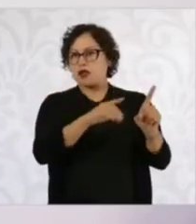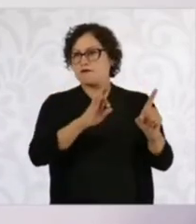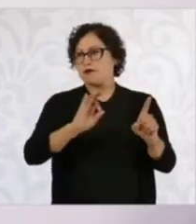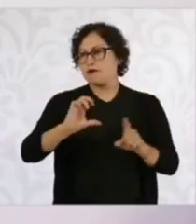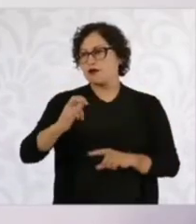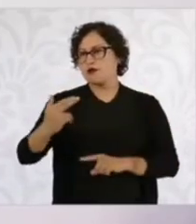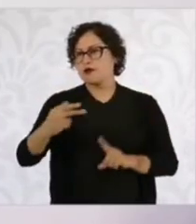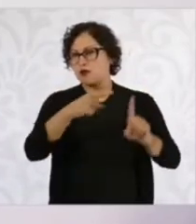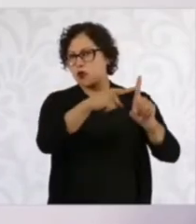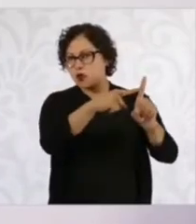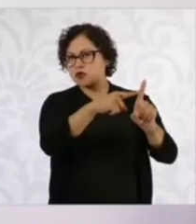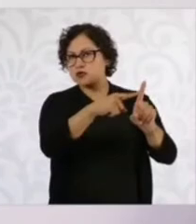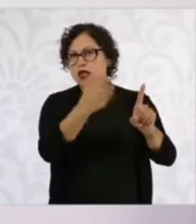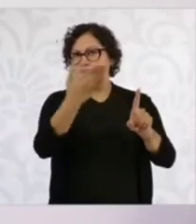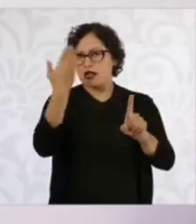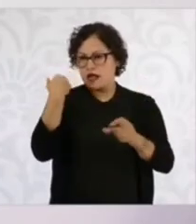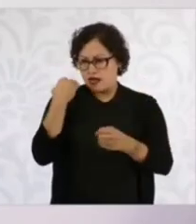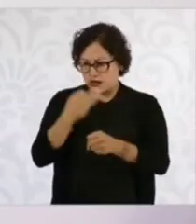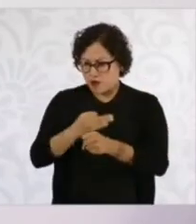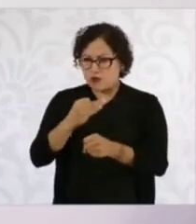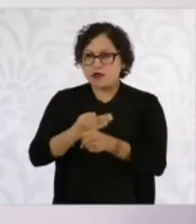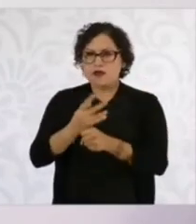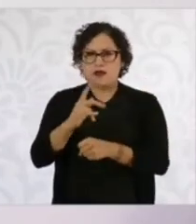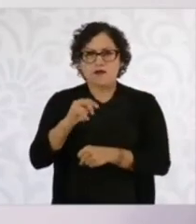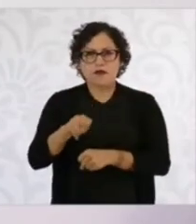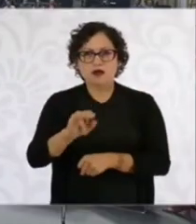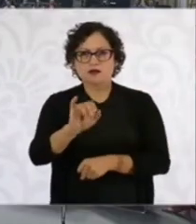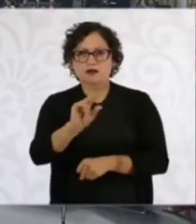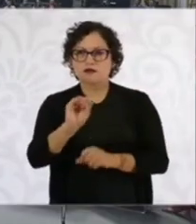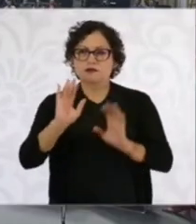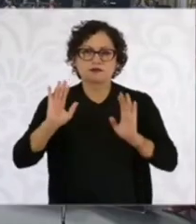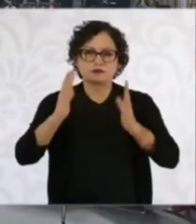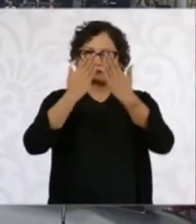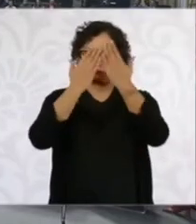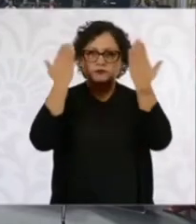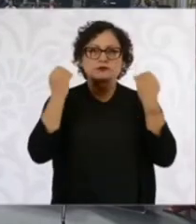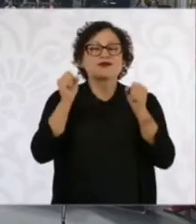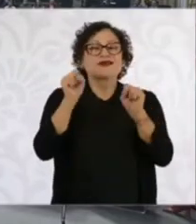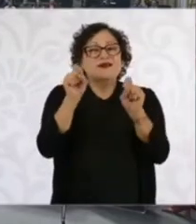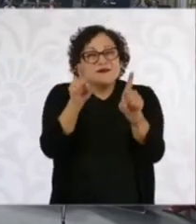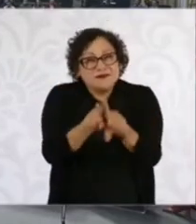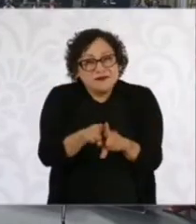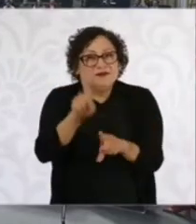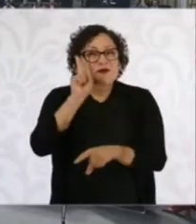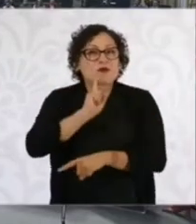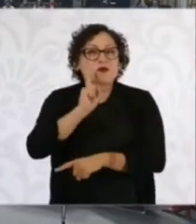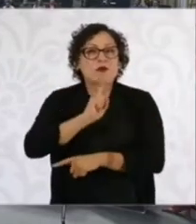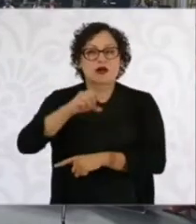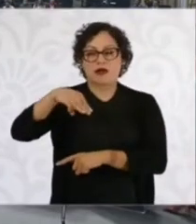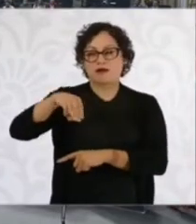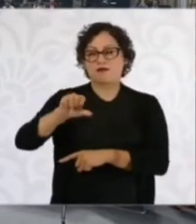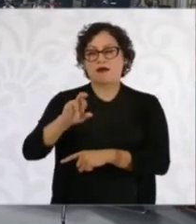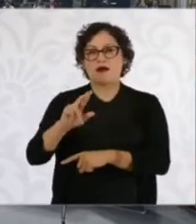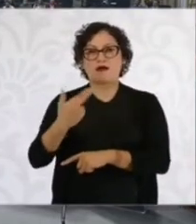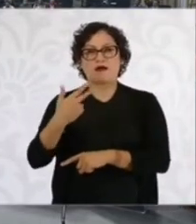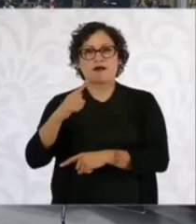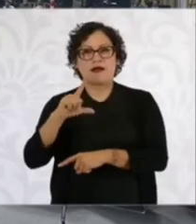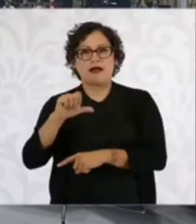incluso Margarita Zavala tiene por ahí una entrevista que creo que le hace Loret de Mola, donde